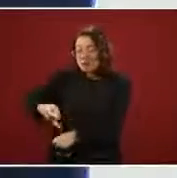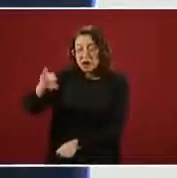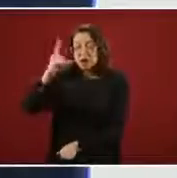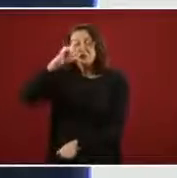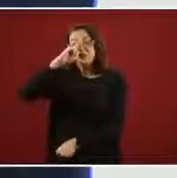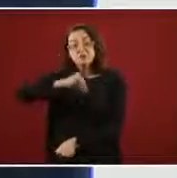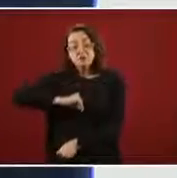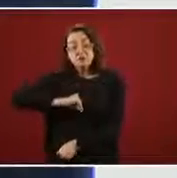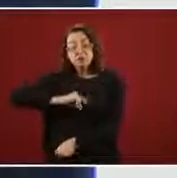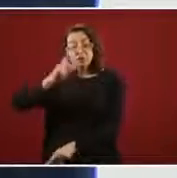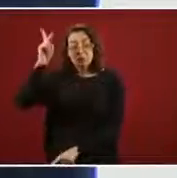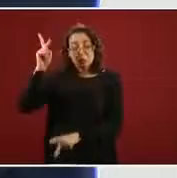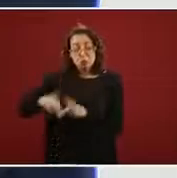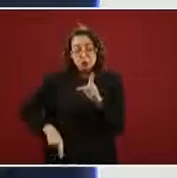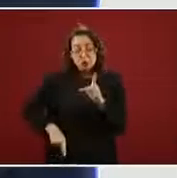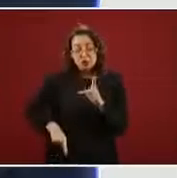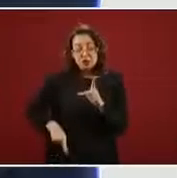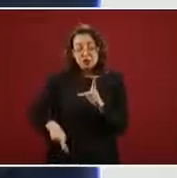que